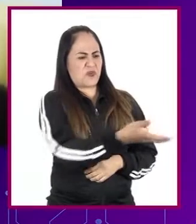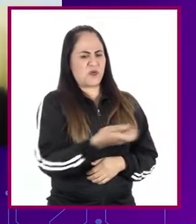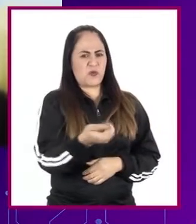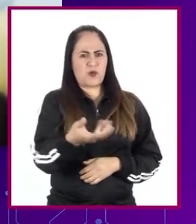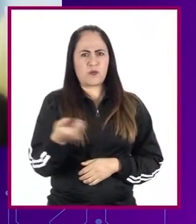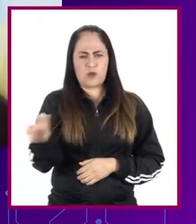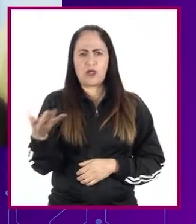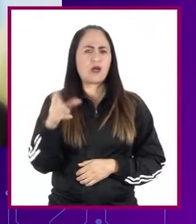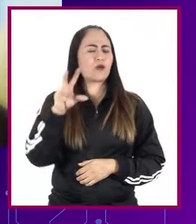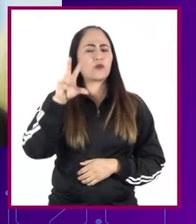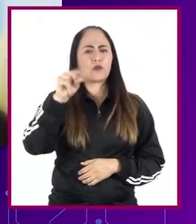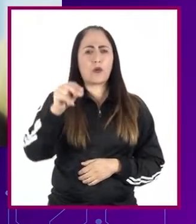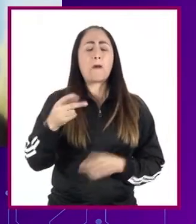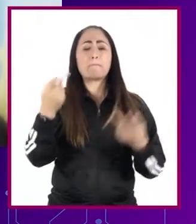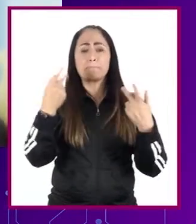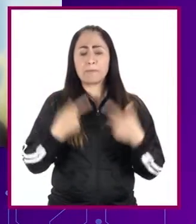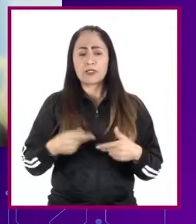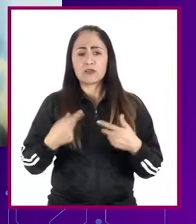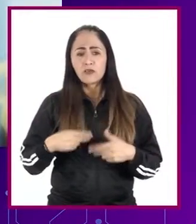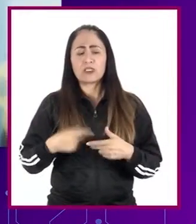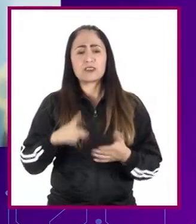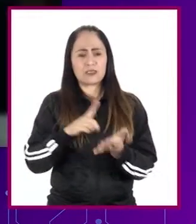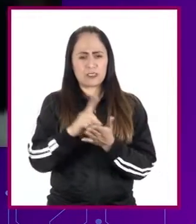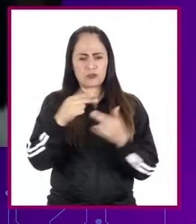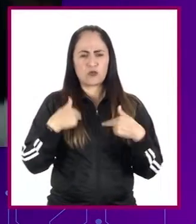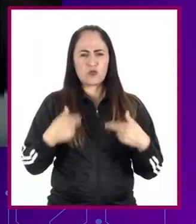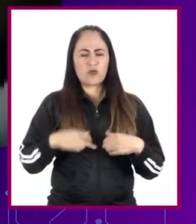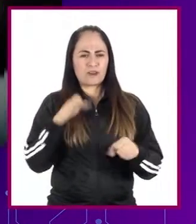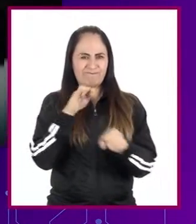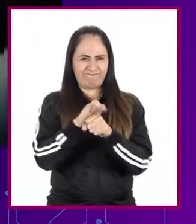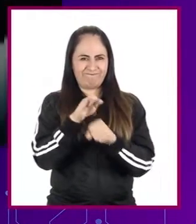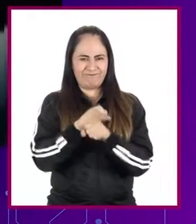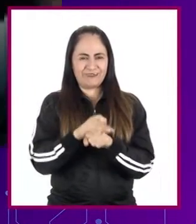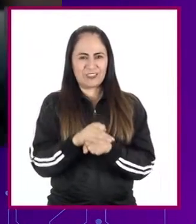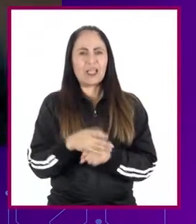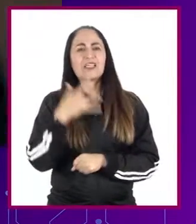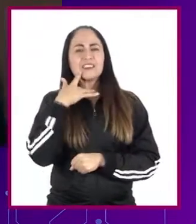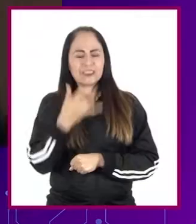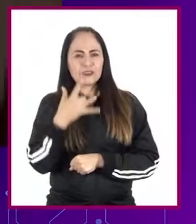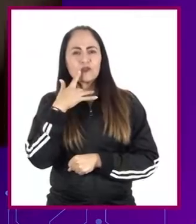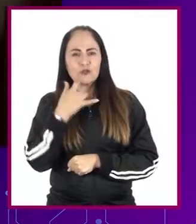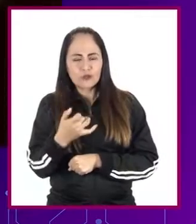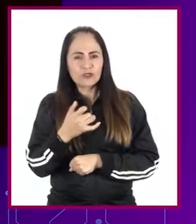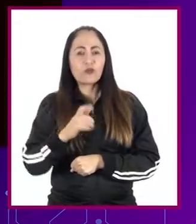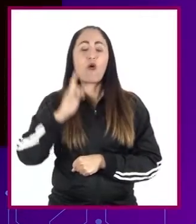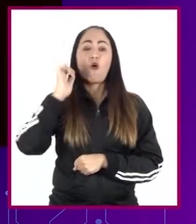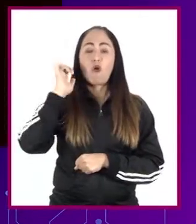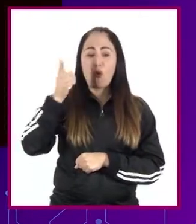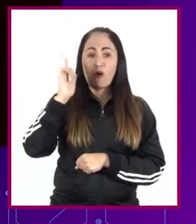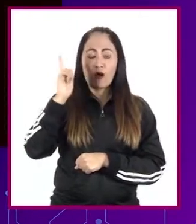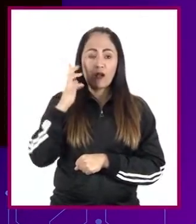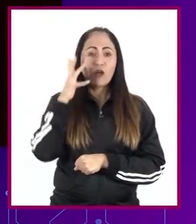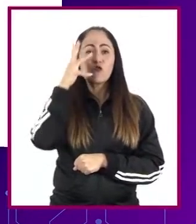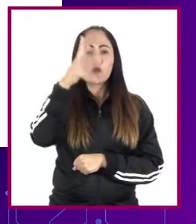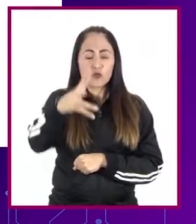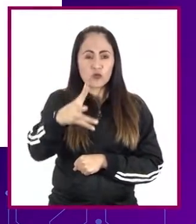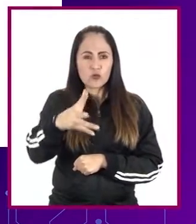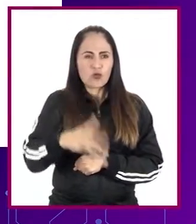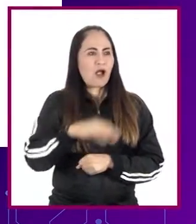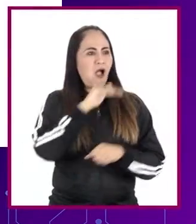Las personas defensoras de los derechos humanos realizamos esta labor para que algún día ya no sea necesario